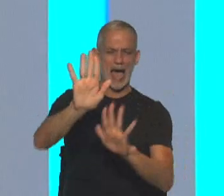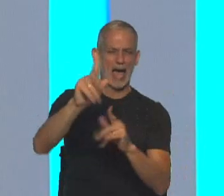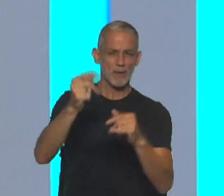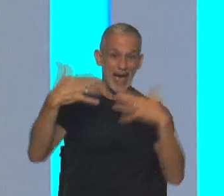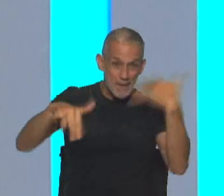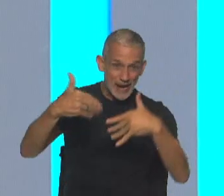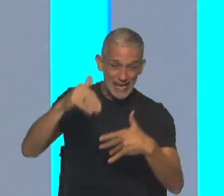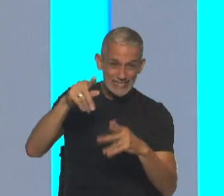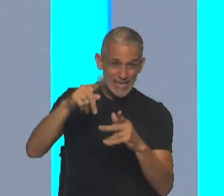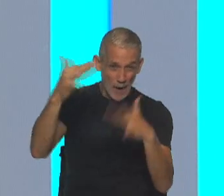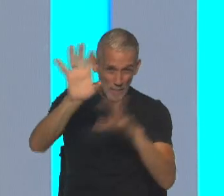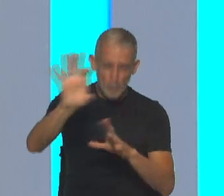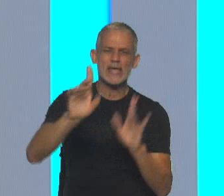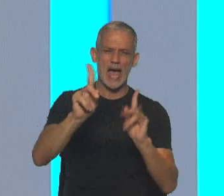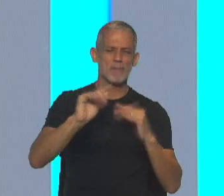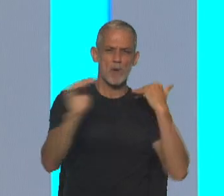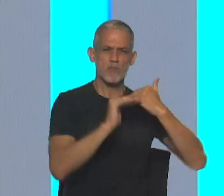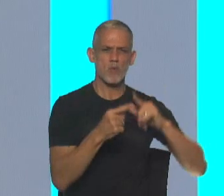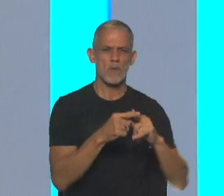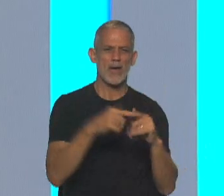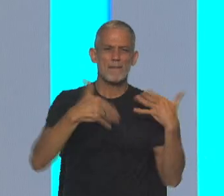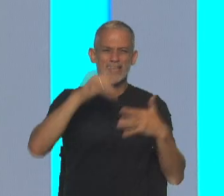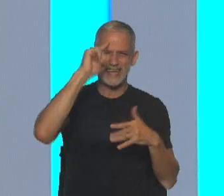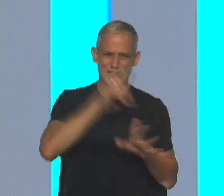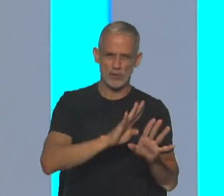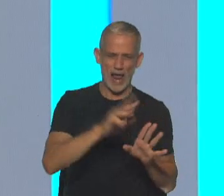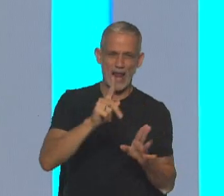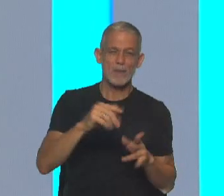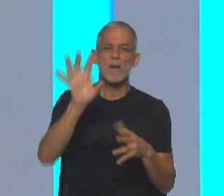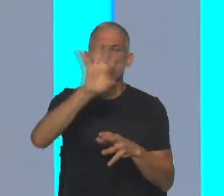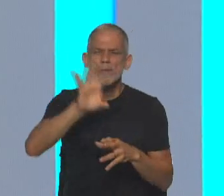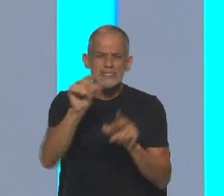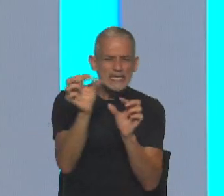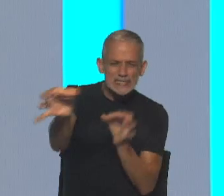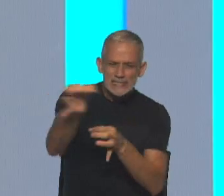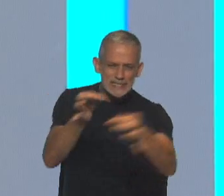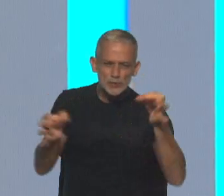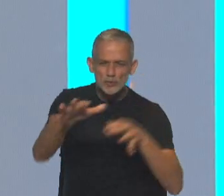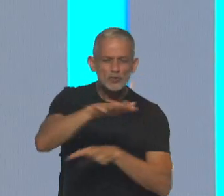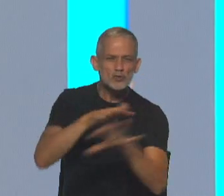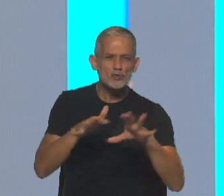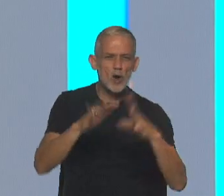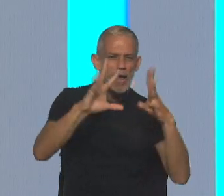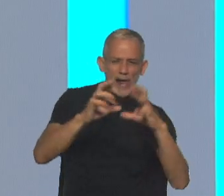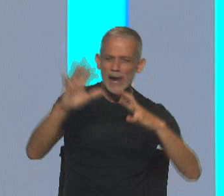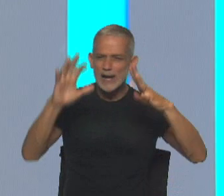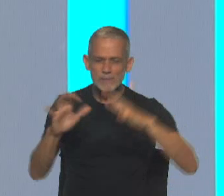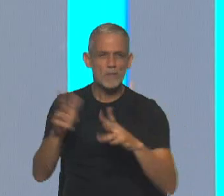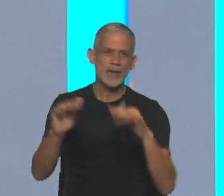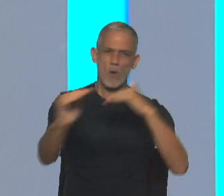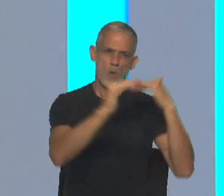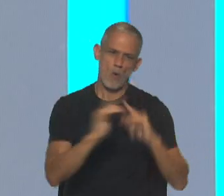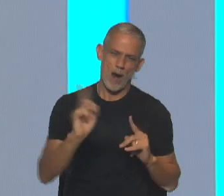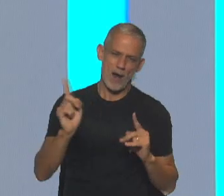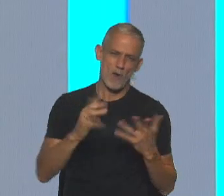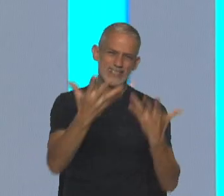la emergencia nacional pero primero que la provincia defina bien Cuáles son las zonas e inclusive el el grado de afectación que tienen Porque no todos